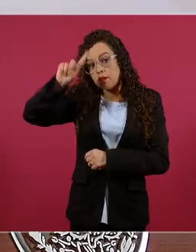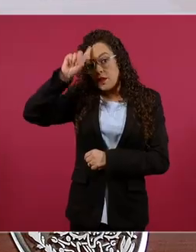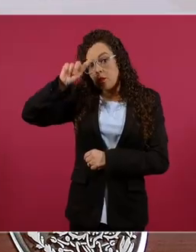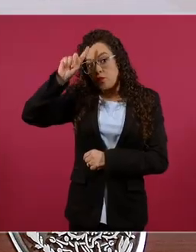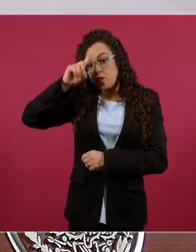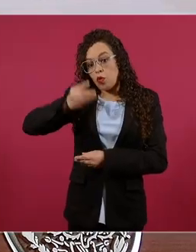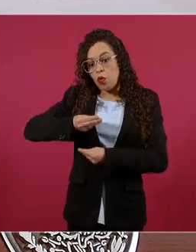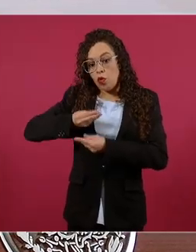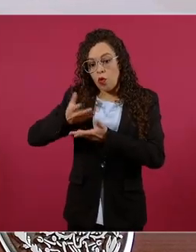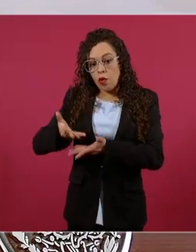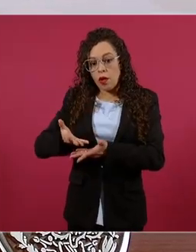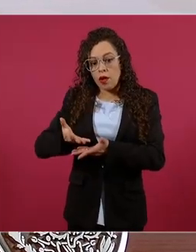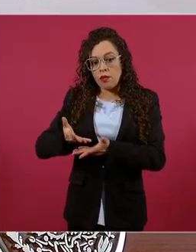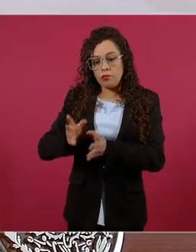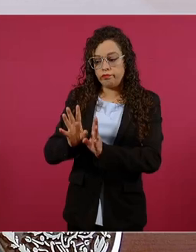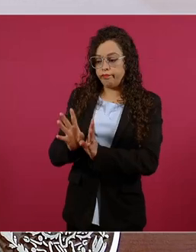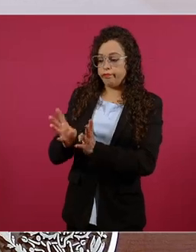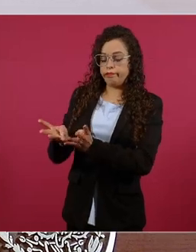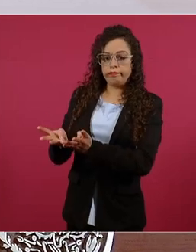la ha llevado